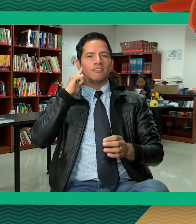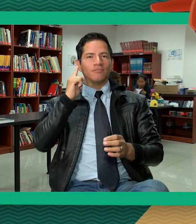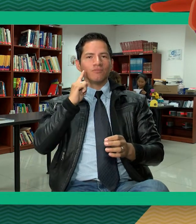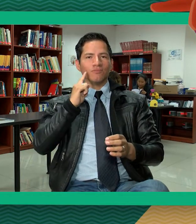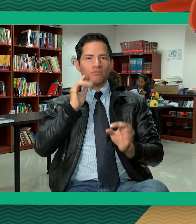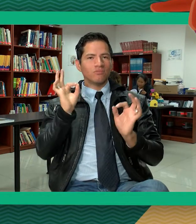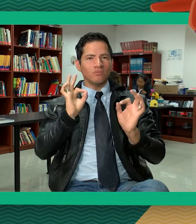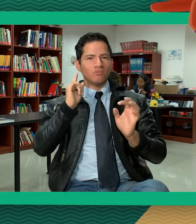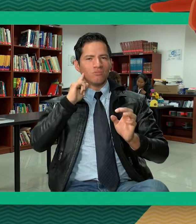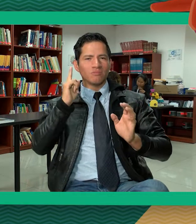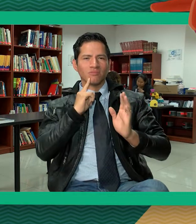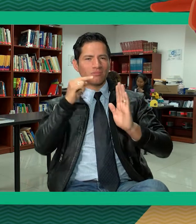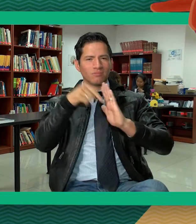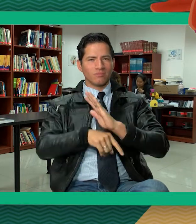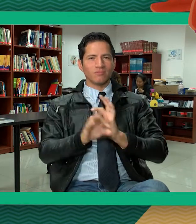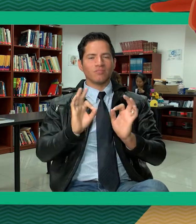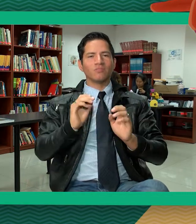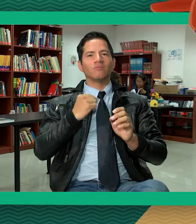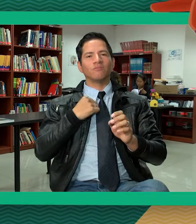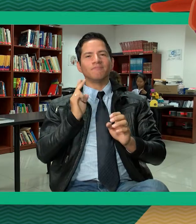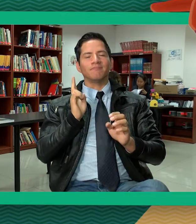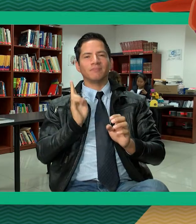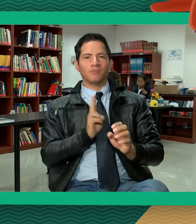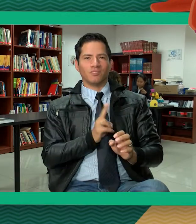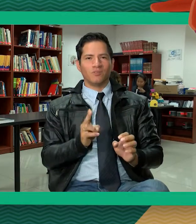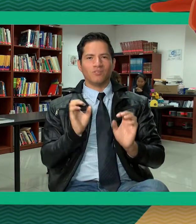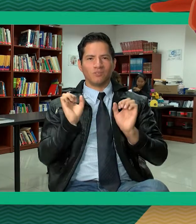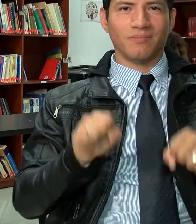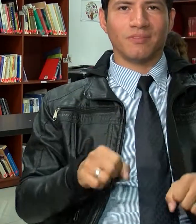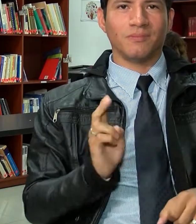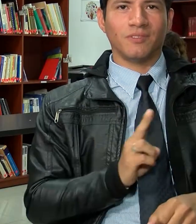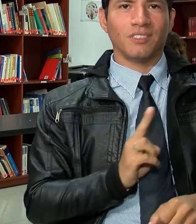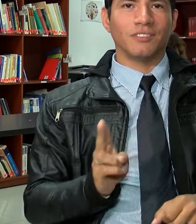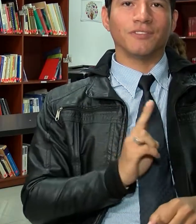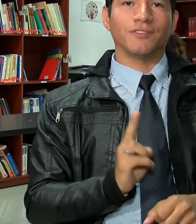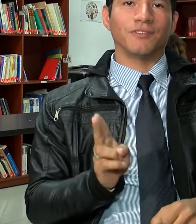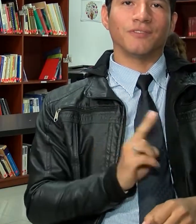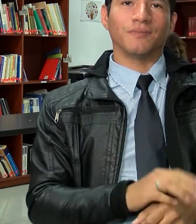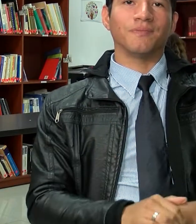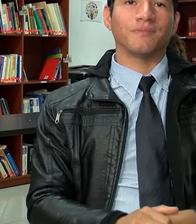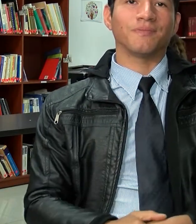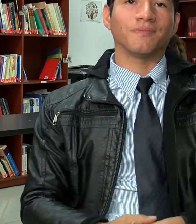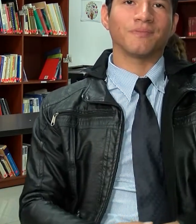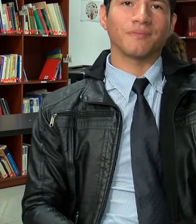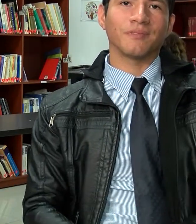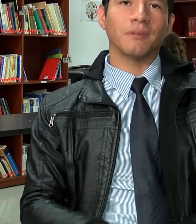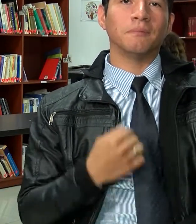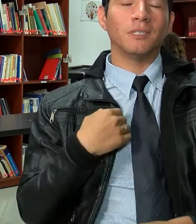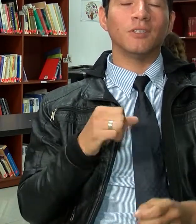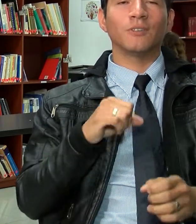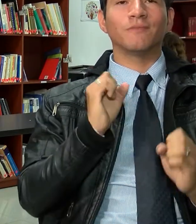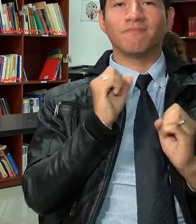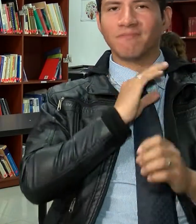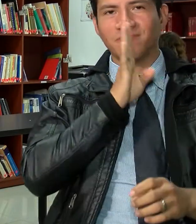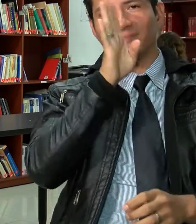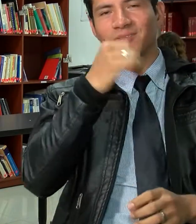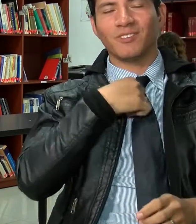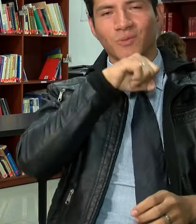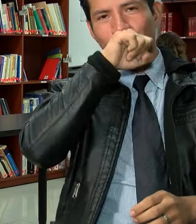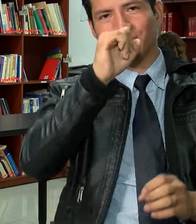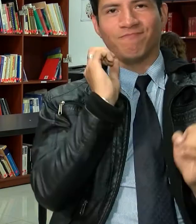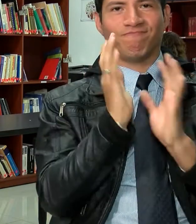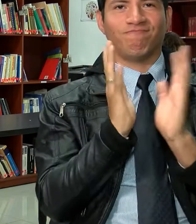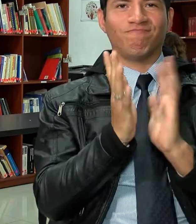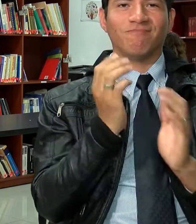Eso afectó a mi audición. Nací como una persona hipoacústica. Siempre he amado las